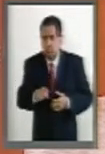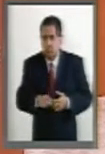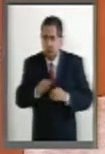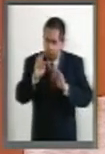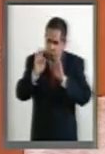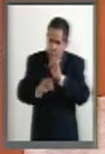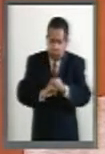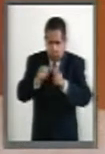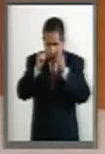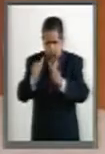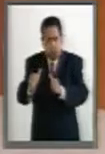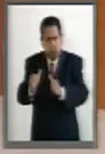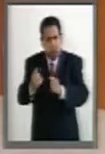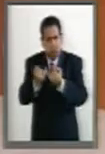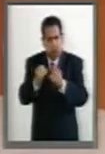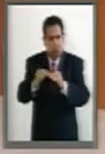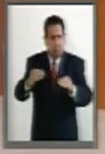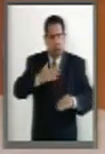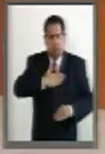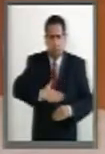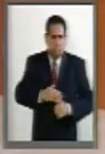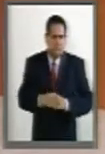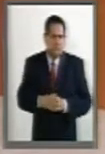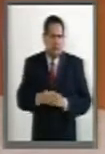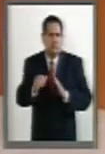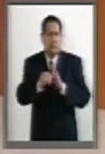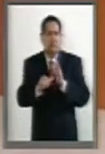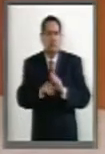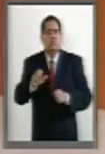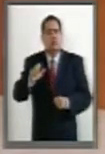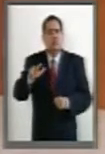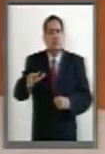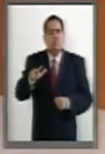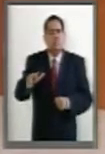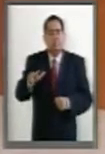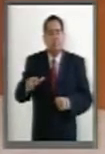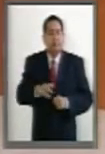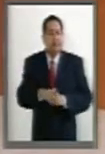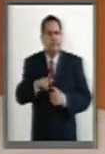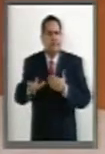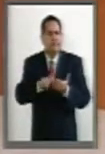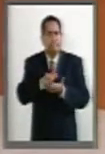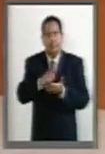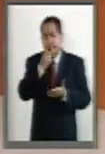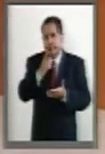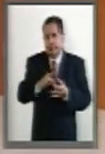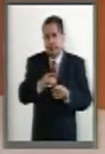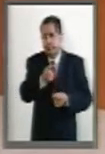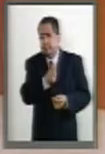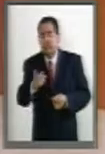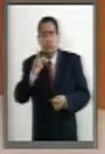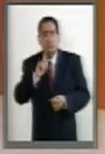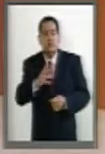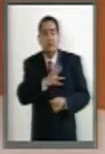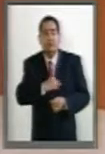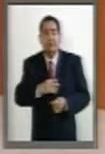sea igualitario. En el artículo 18, en la ley dice a los hijos,